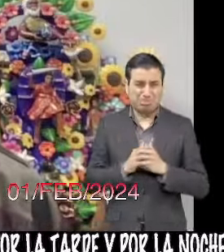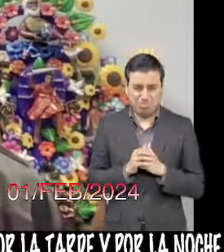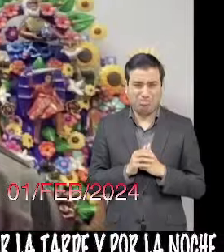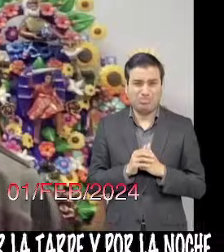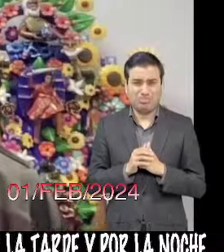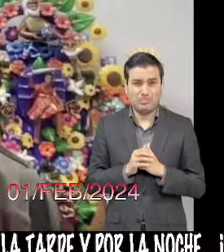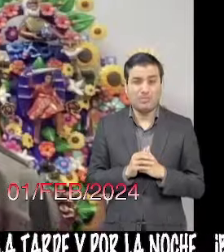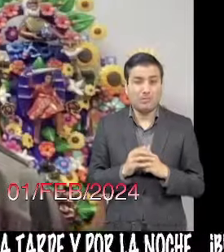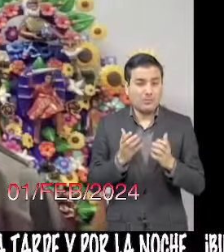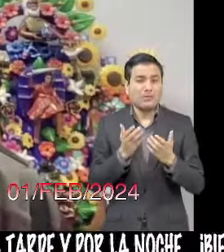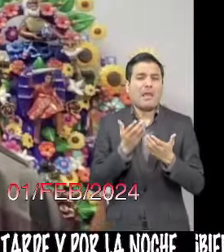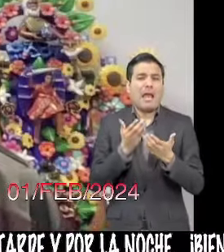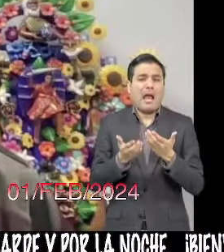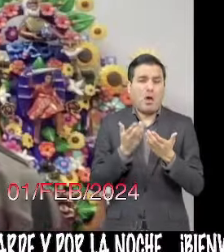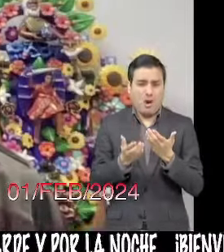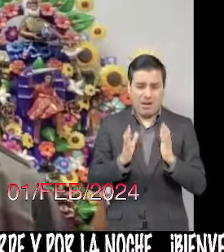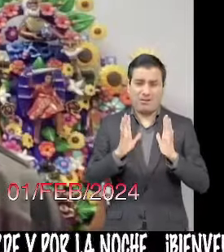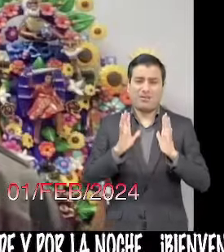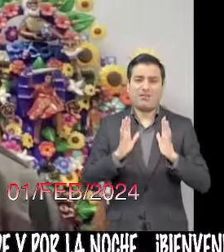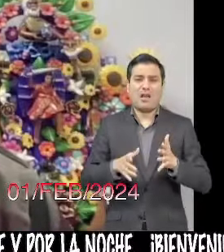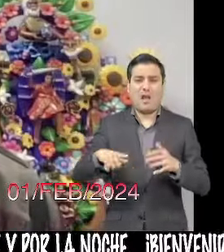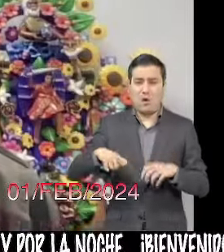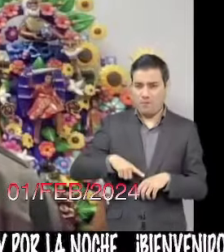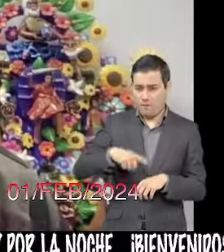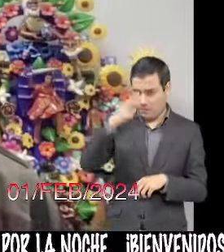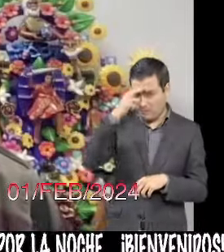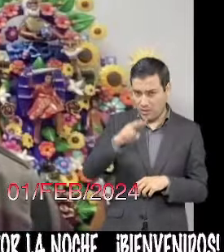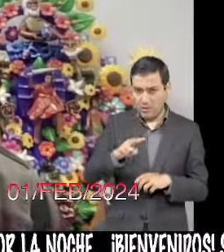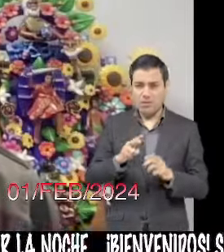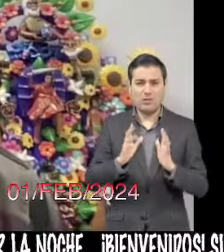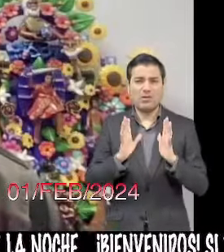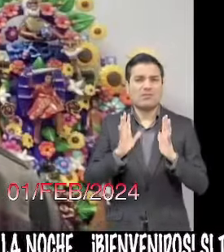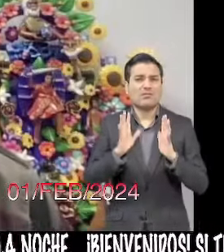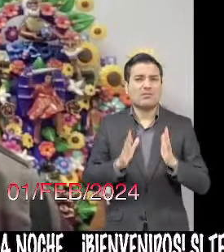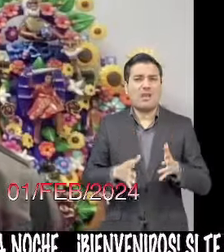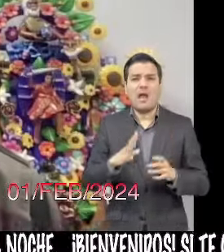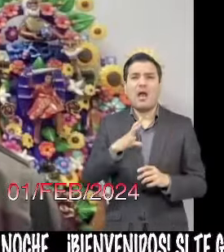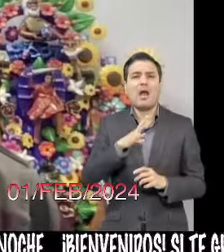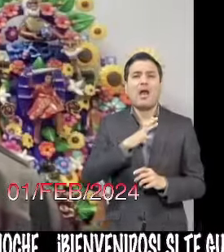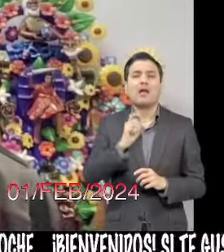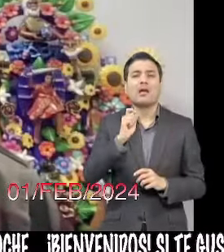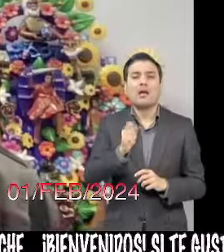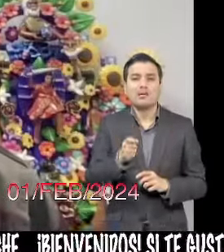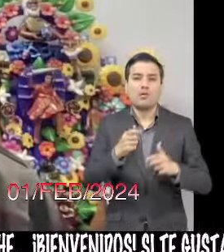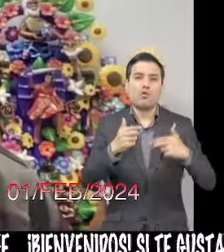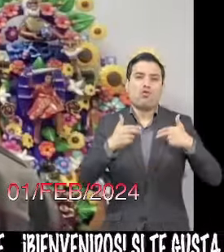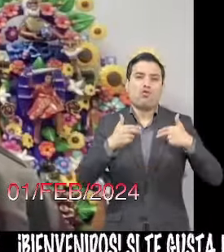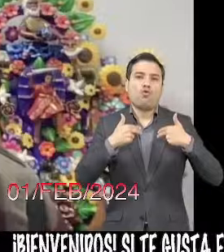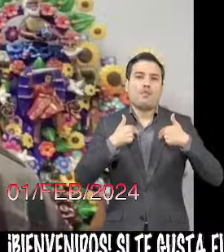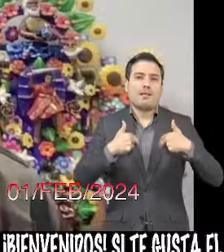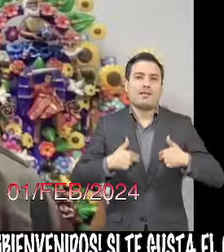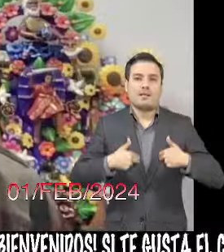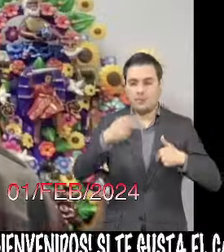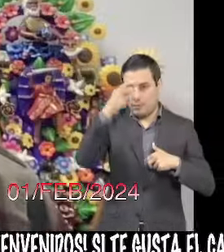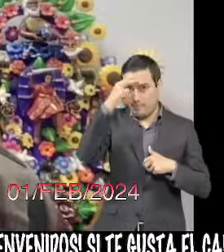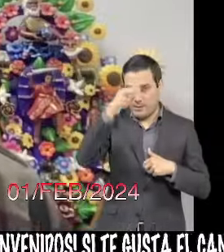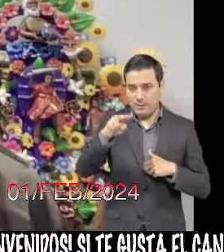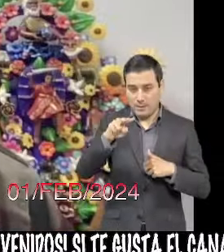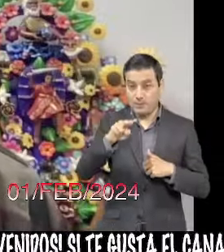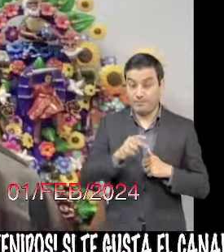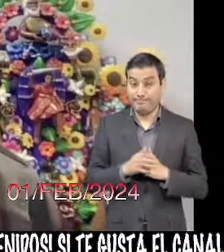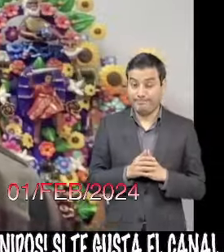está practicando en nuestro país, que es el humanismo mexicano. El humanismo mexicano que